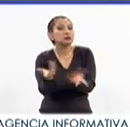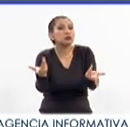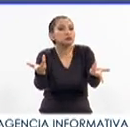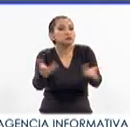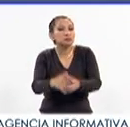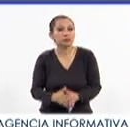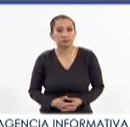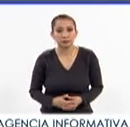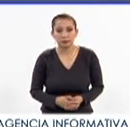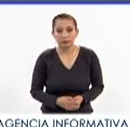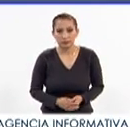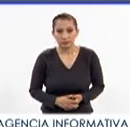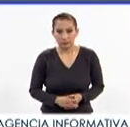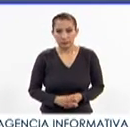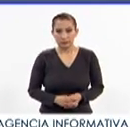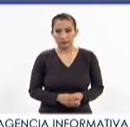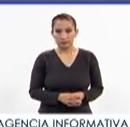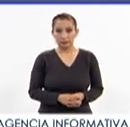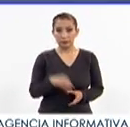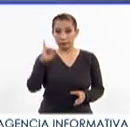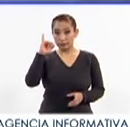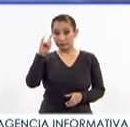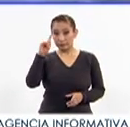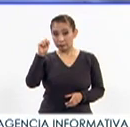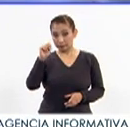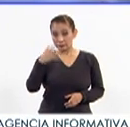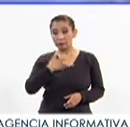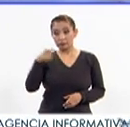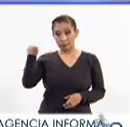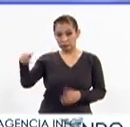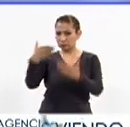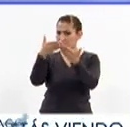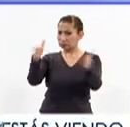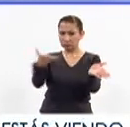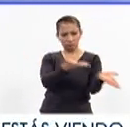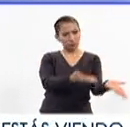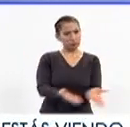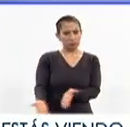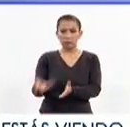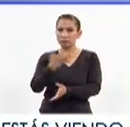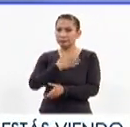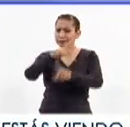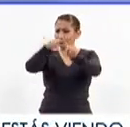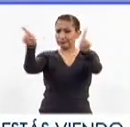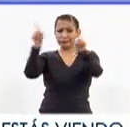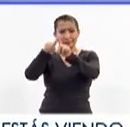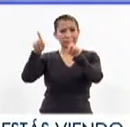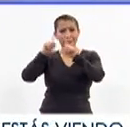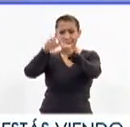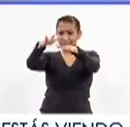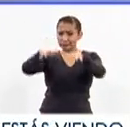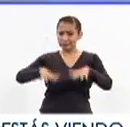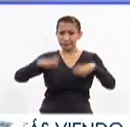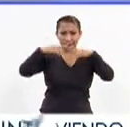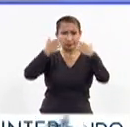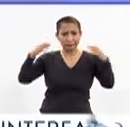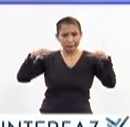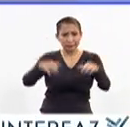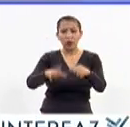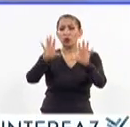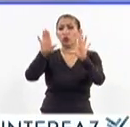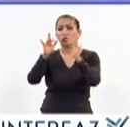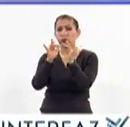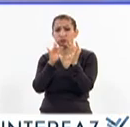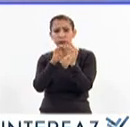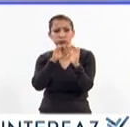hago? Bueno, el Politécnico Nacional tiene las puertas abiertas. Tenemos diferentes foros o diferentes vías